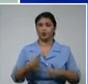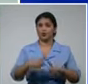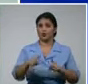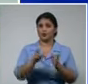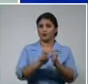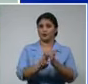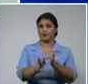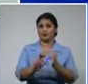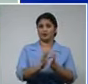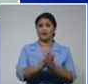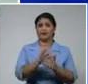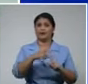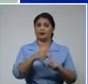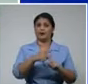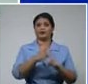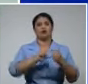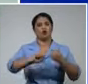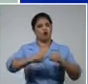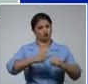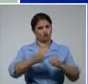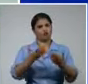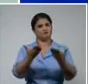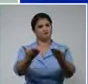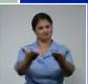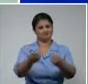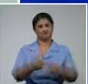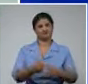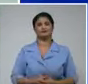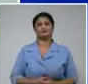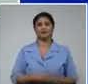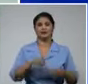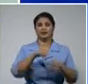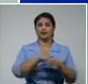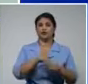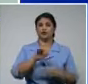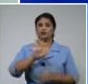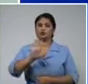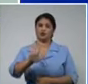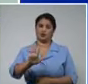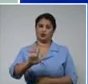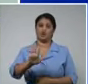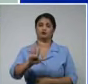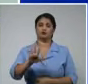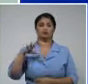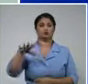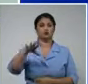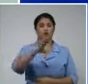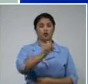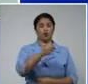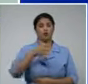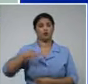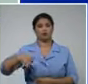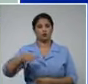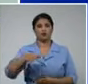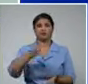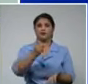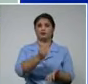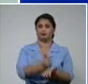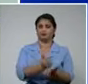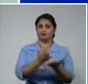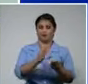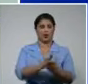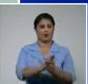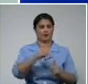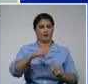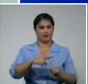su pandemia, diagnostica 5 casos autóctonos, todos del municipio cabecera,